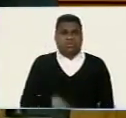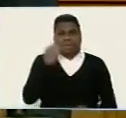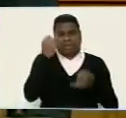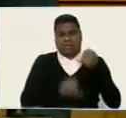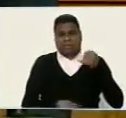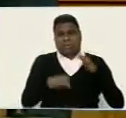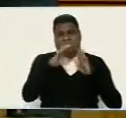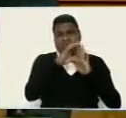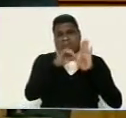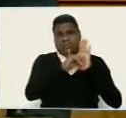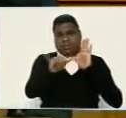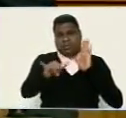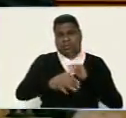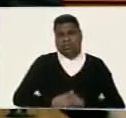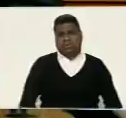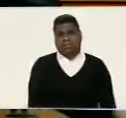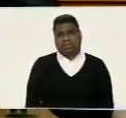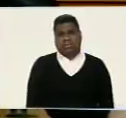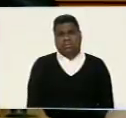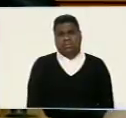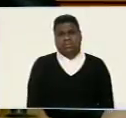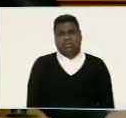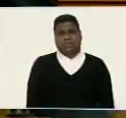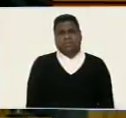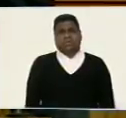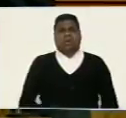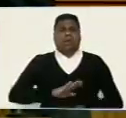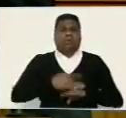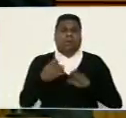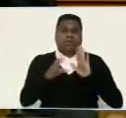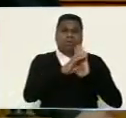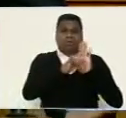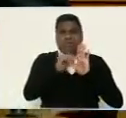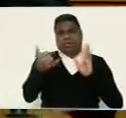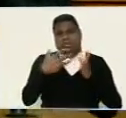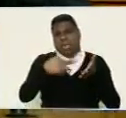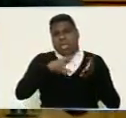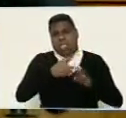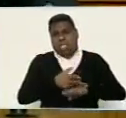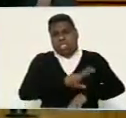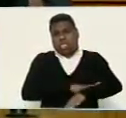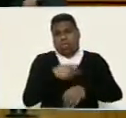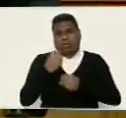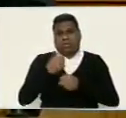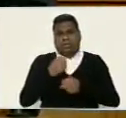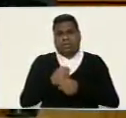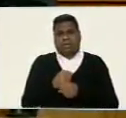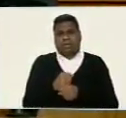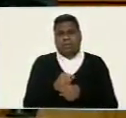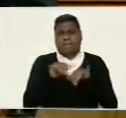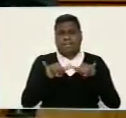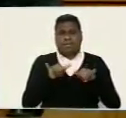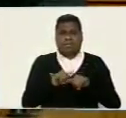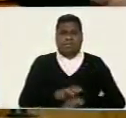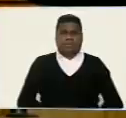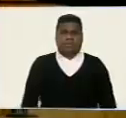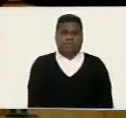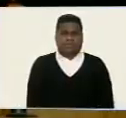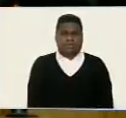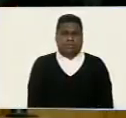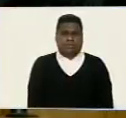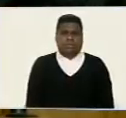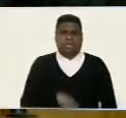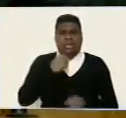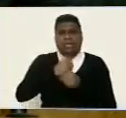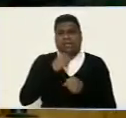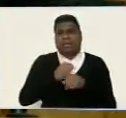constituyente, porque es que la constituyente tiene doble trabajo, las labores propias de la constituyente y las labores